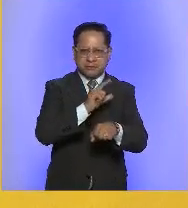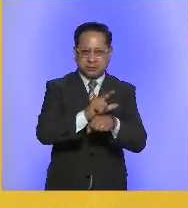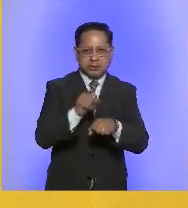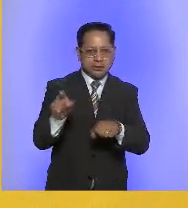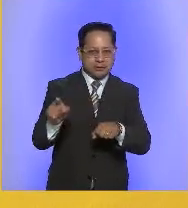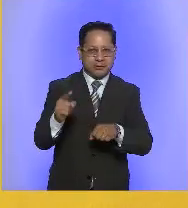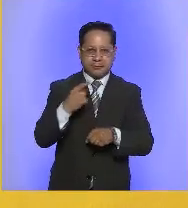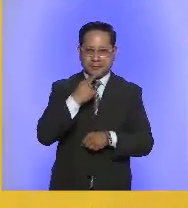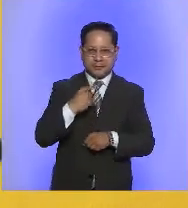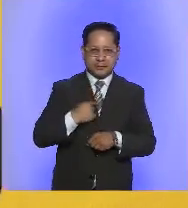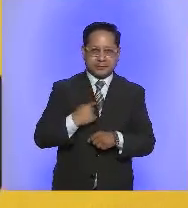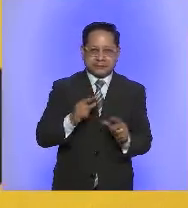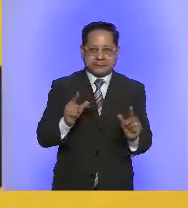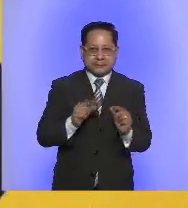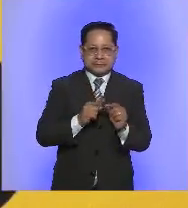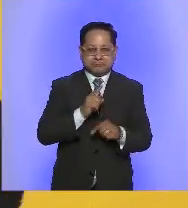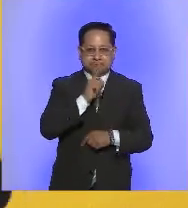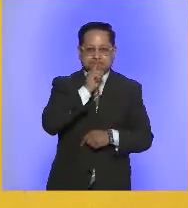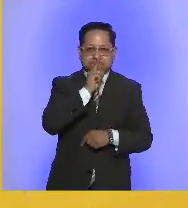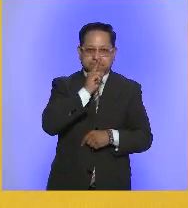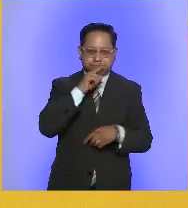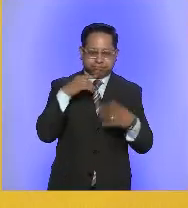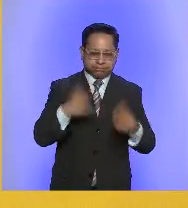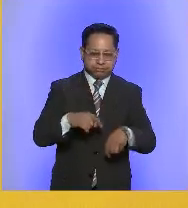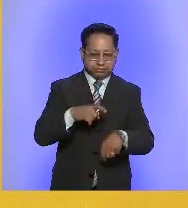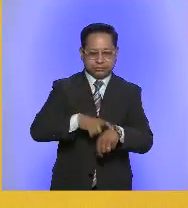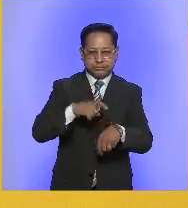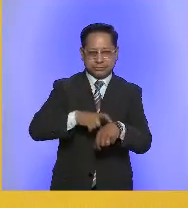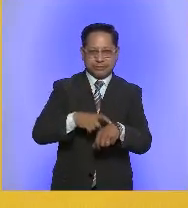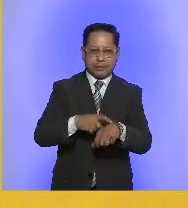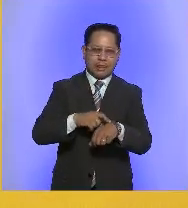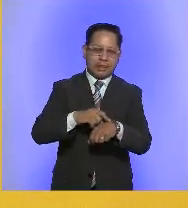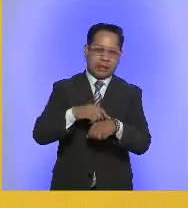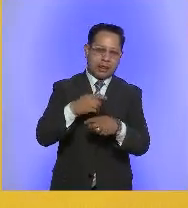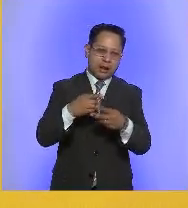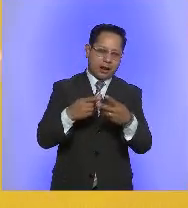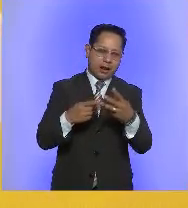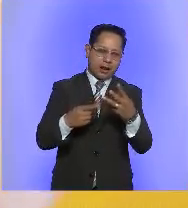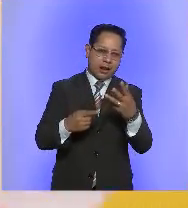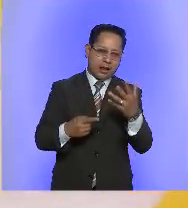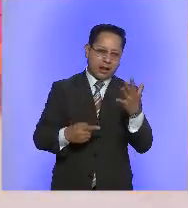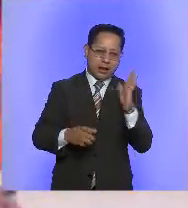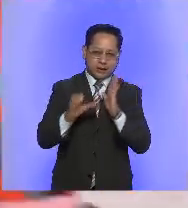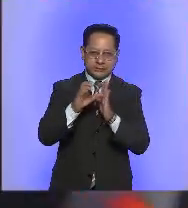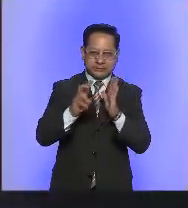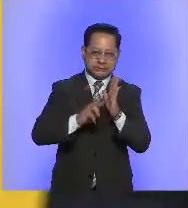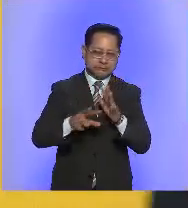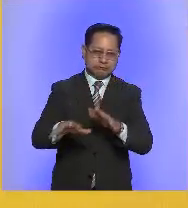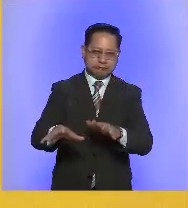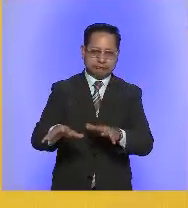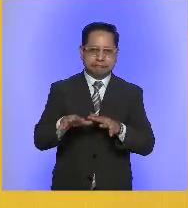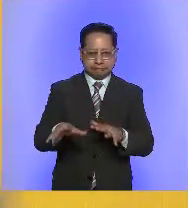obvio de tiempo, pero realmente tiene un currículum impresionante. Magistrada de la...